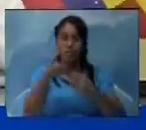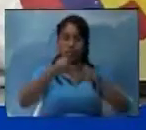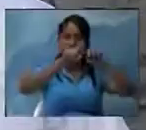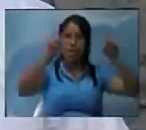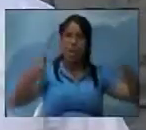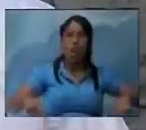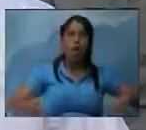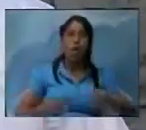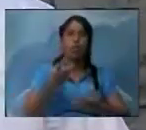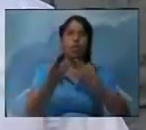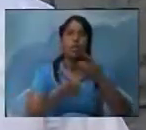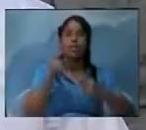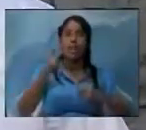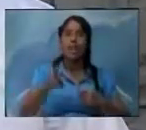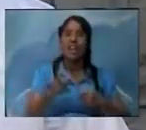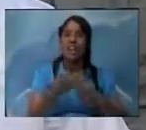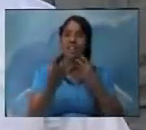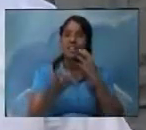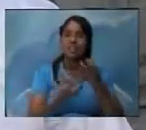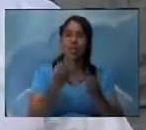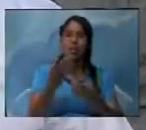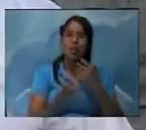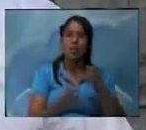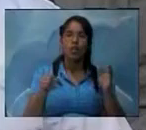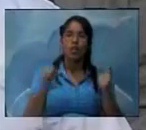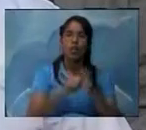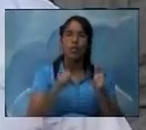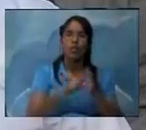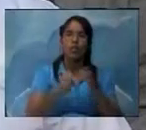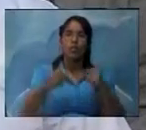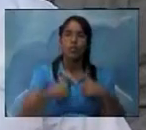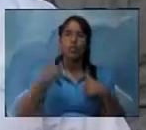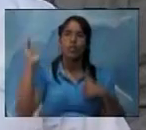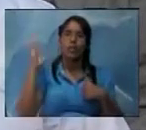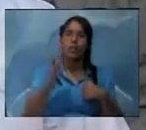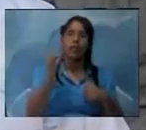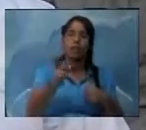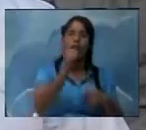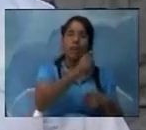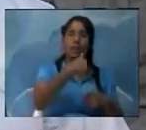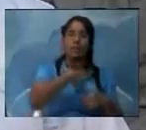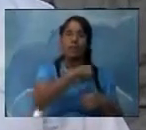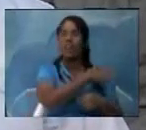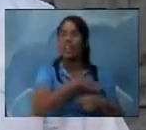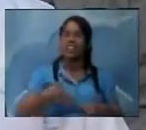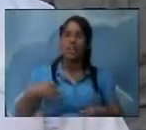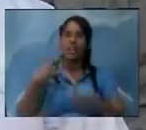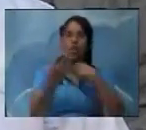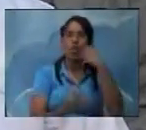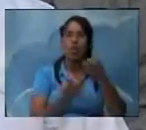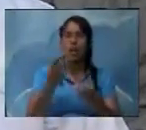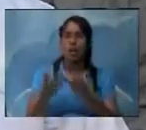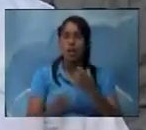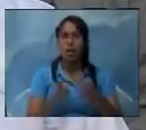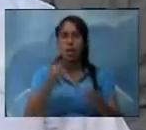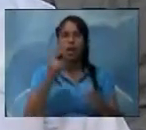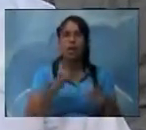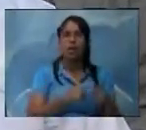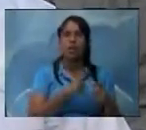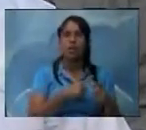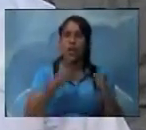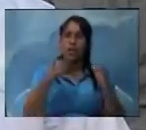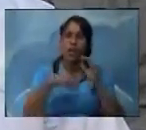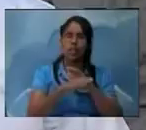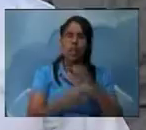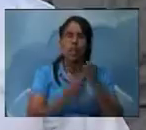ardiendo. Ese horno a donde yo meto la gente que quiero quemar y sale